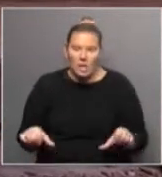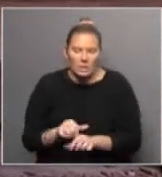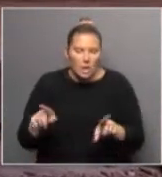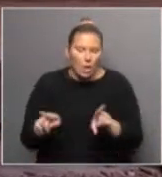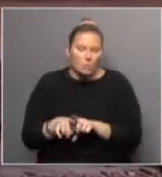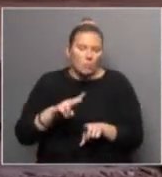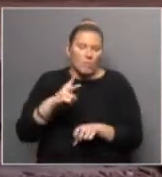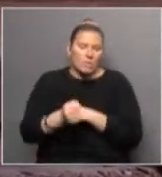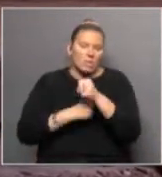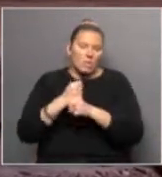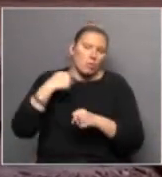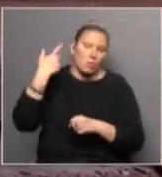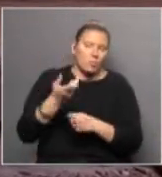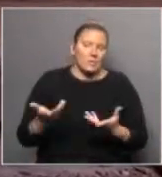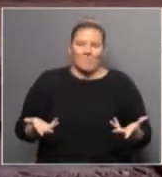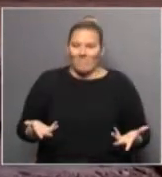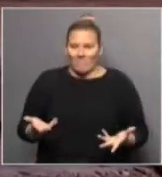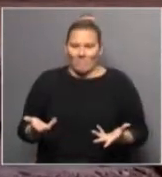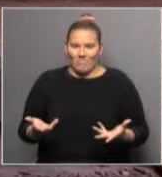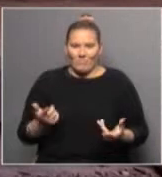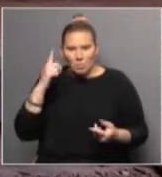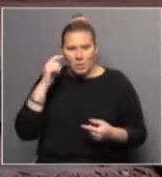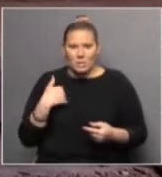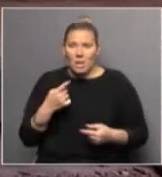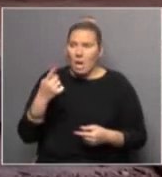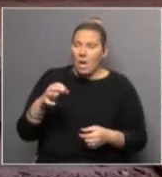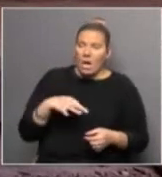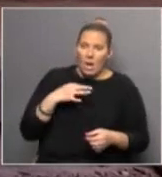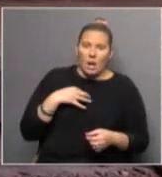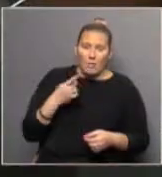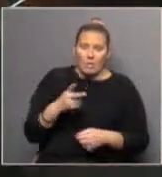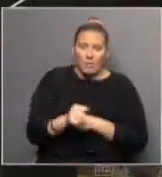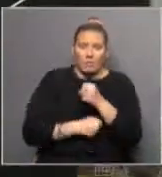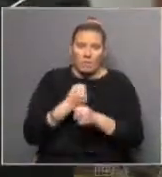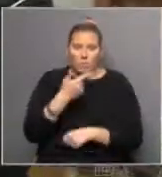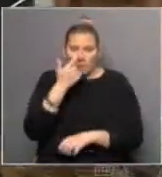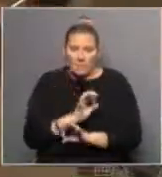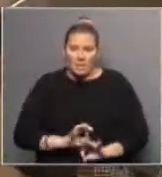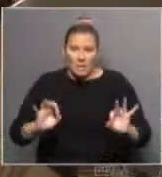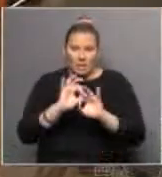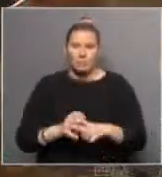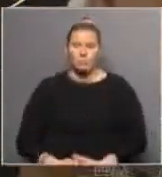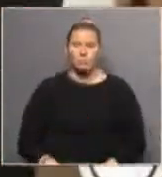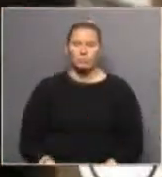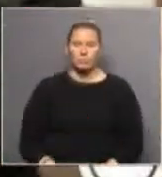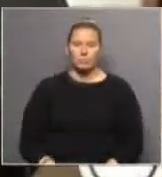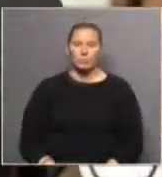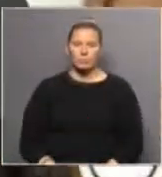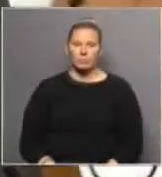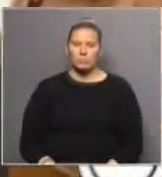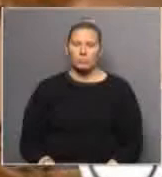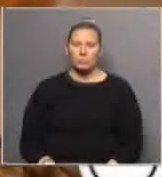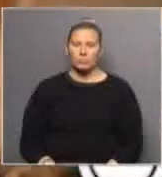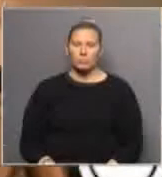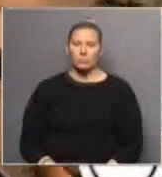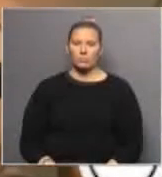lo mismo 20 años después, parecería que no te ocurrió nada interesante en esos 20 años, ¿no? Vos no me llamaste, pero igual acá estoy. Me quedo